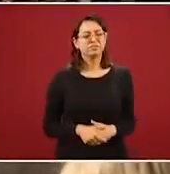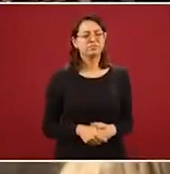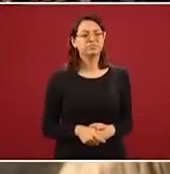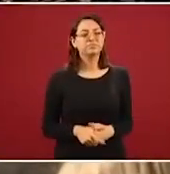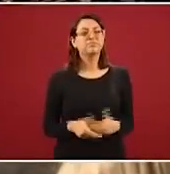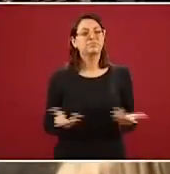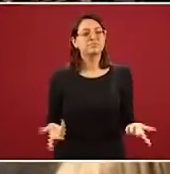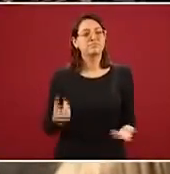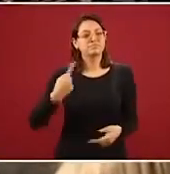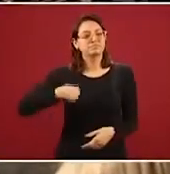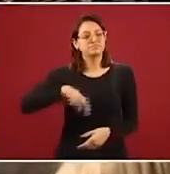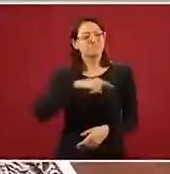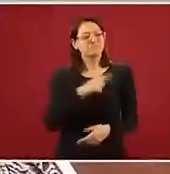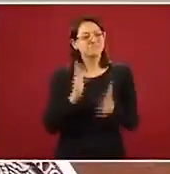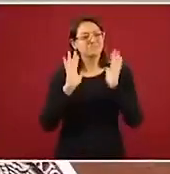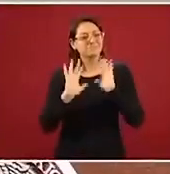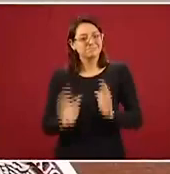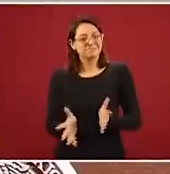las causas